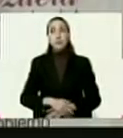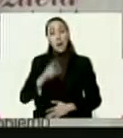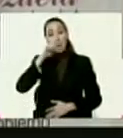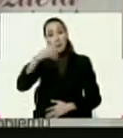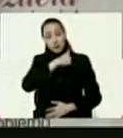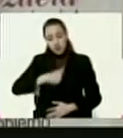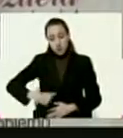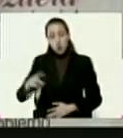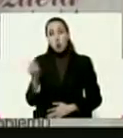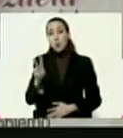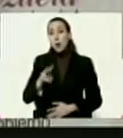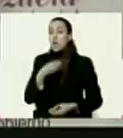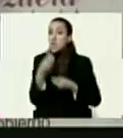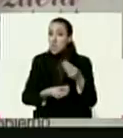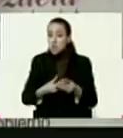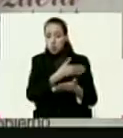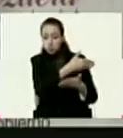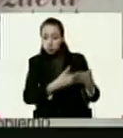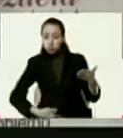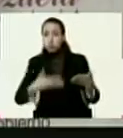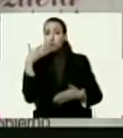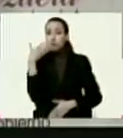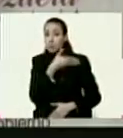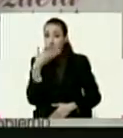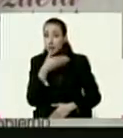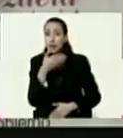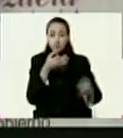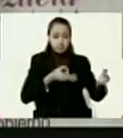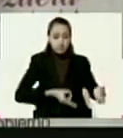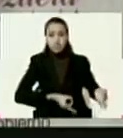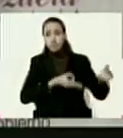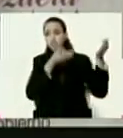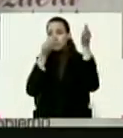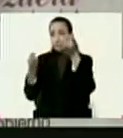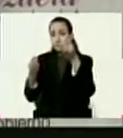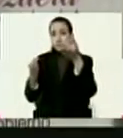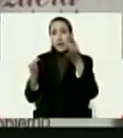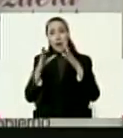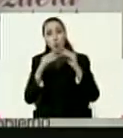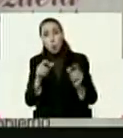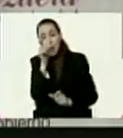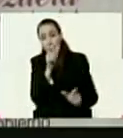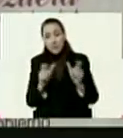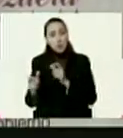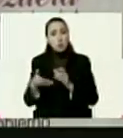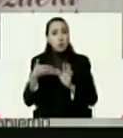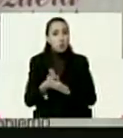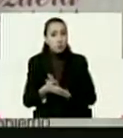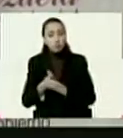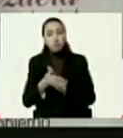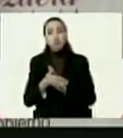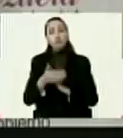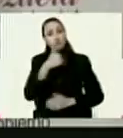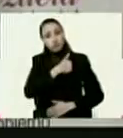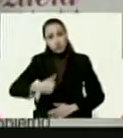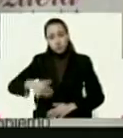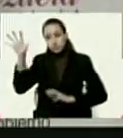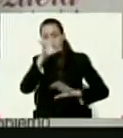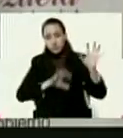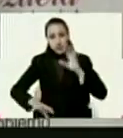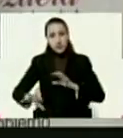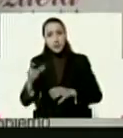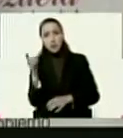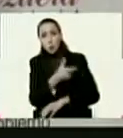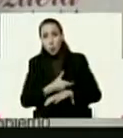Maduro elaboró una carta que fue dirigida a todos aquellos jefes de Estado y jefes de gobierno